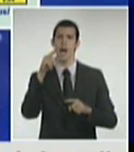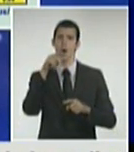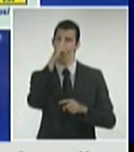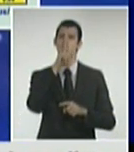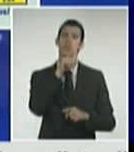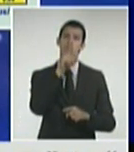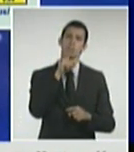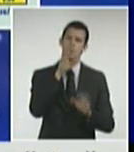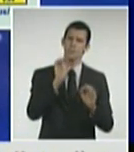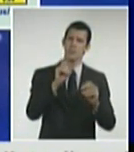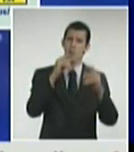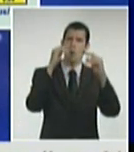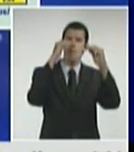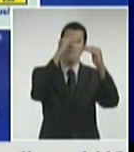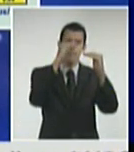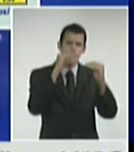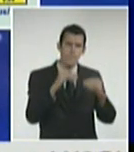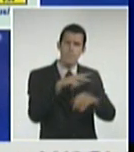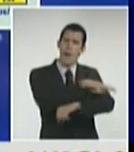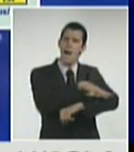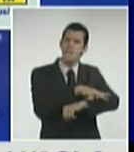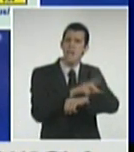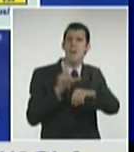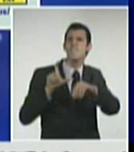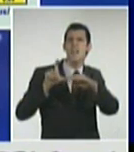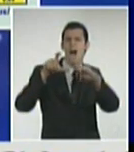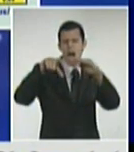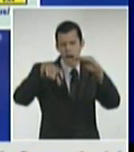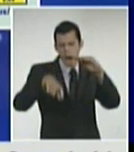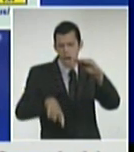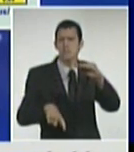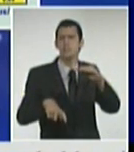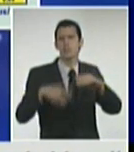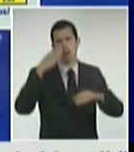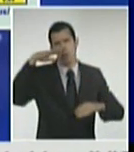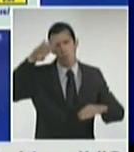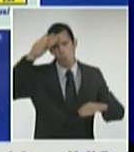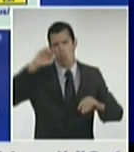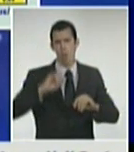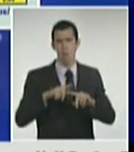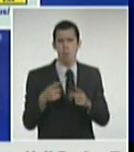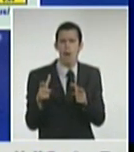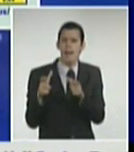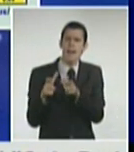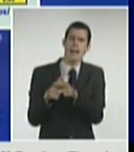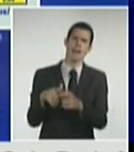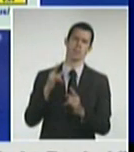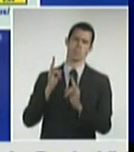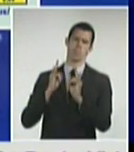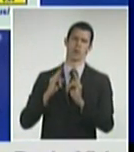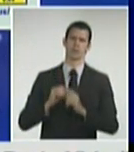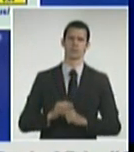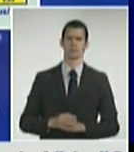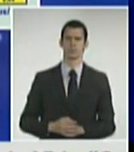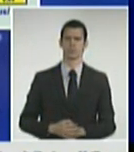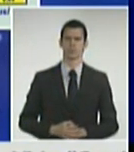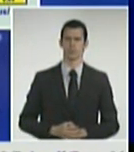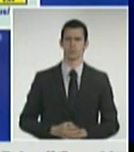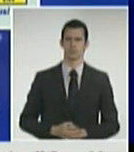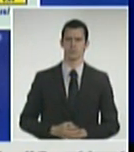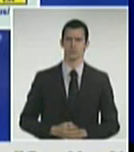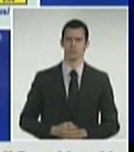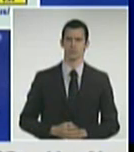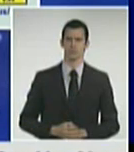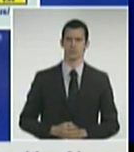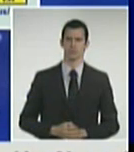después viene Cuba, con una cifra inferior de fallecidos, muy inferior